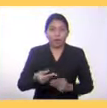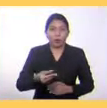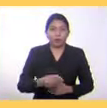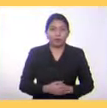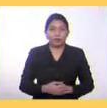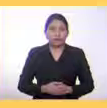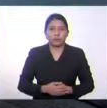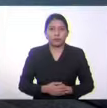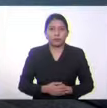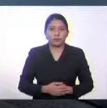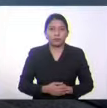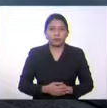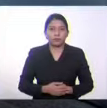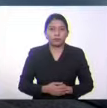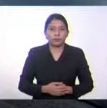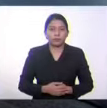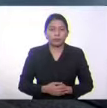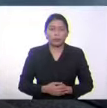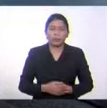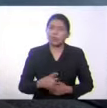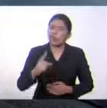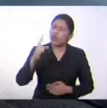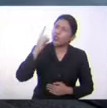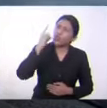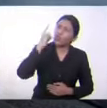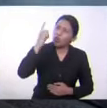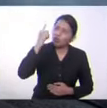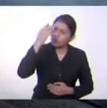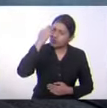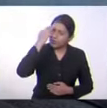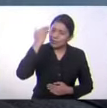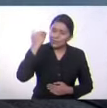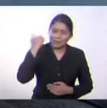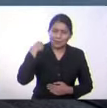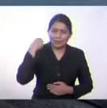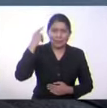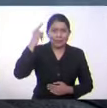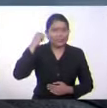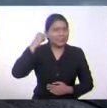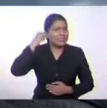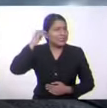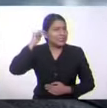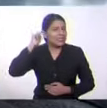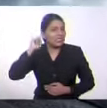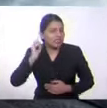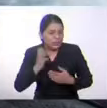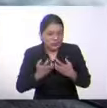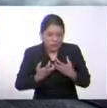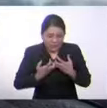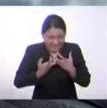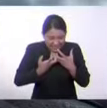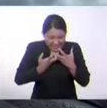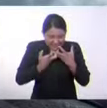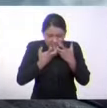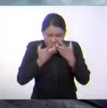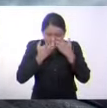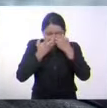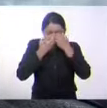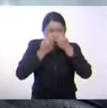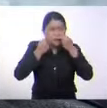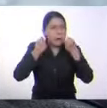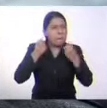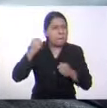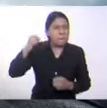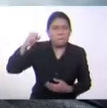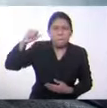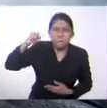Canto 1. Diosa, canta del Pélida Aquiles, la cólera desastrosa que asoló con infinitos males